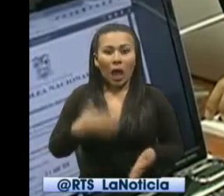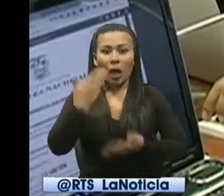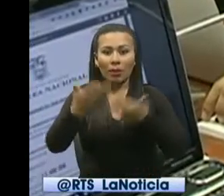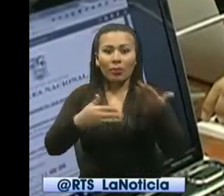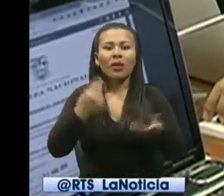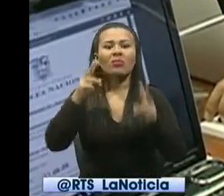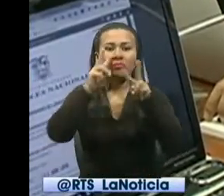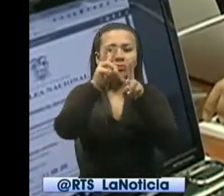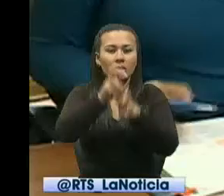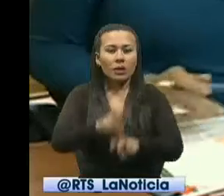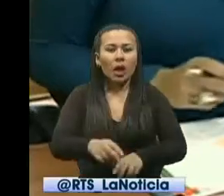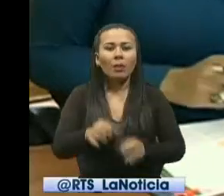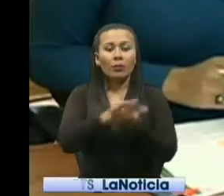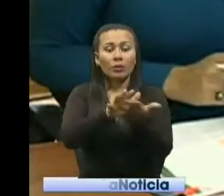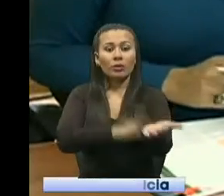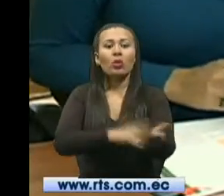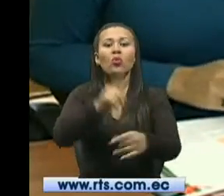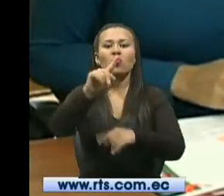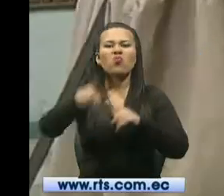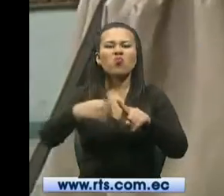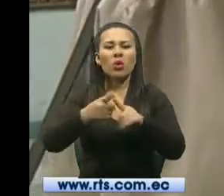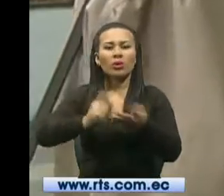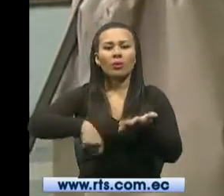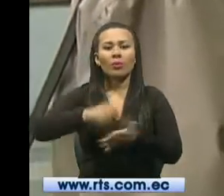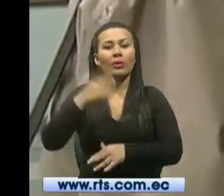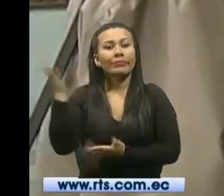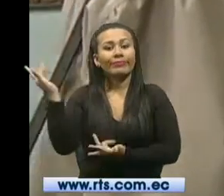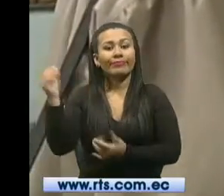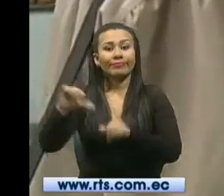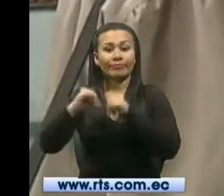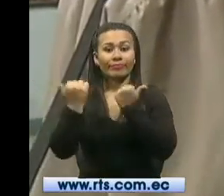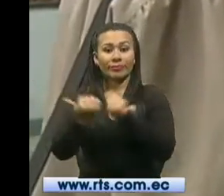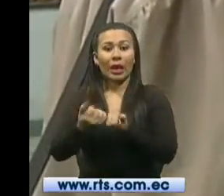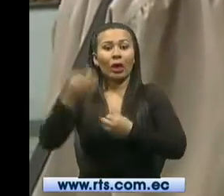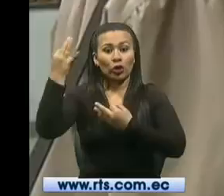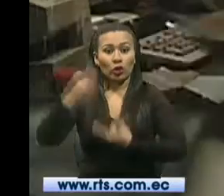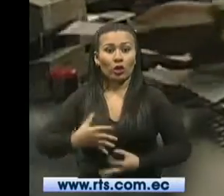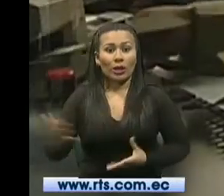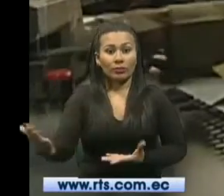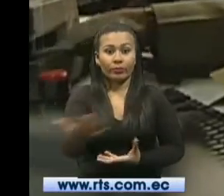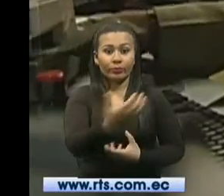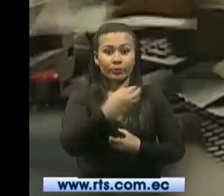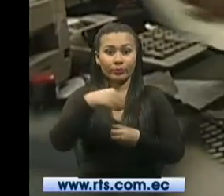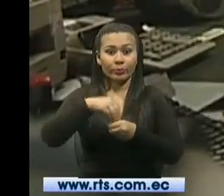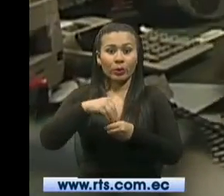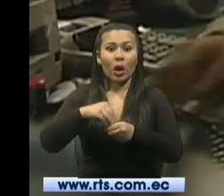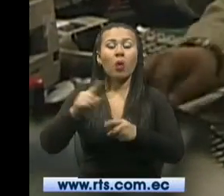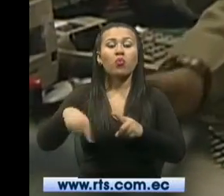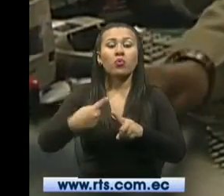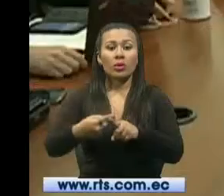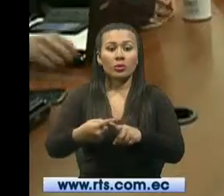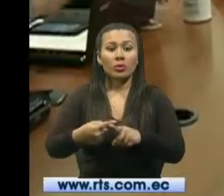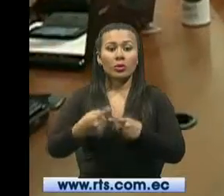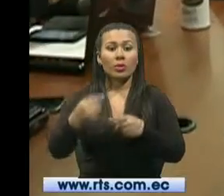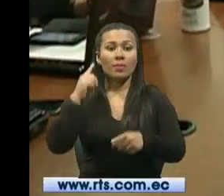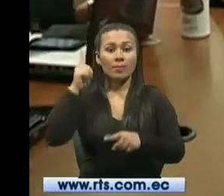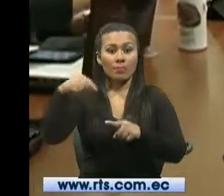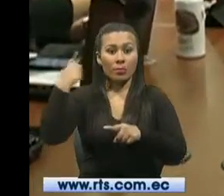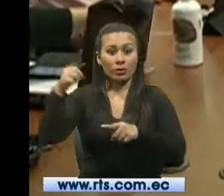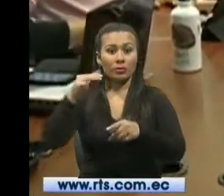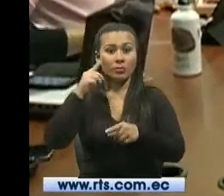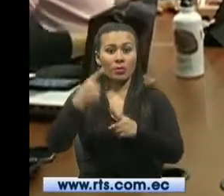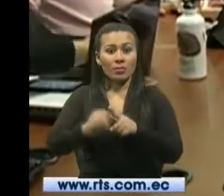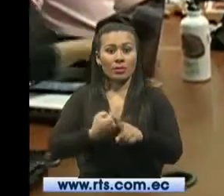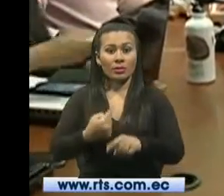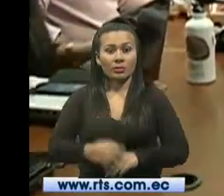proyecto lo antes posible y aprobarlo en el menor tiempo para que la recaudación tributaria se la realice desde el próximo mes. Informo